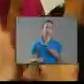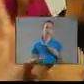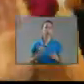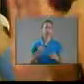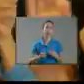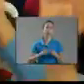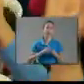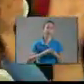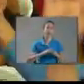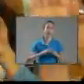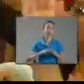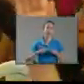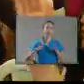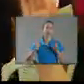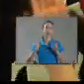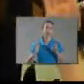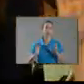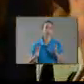Fuego